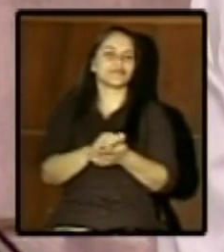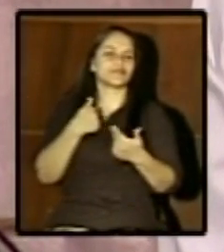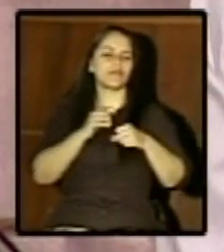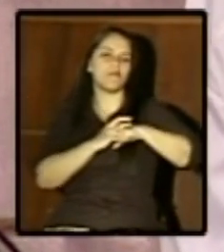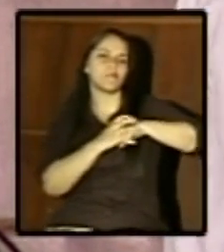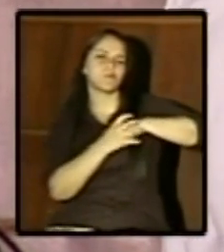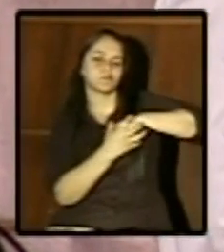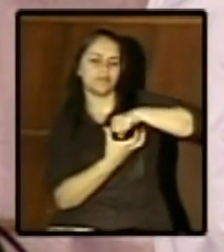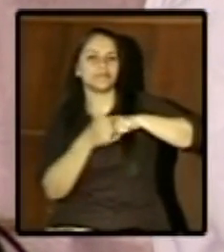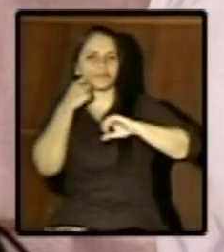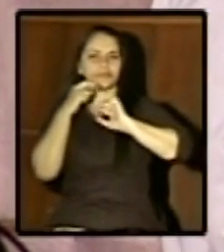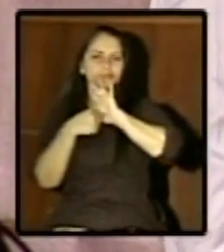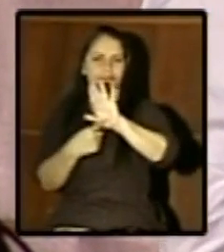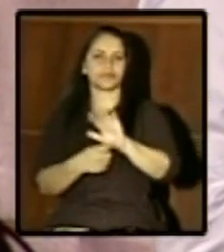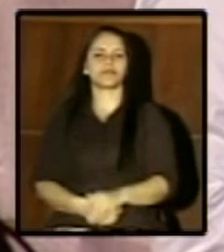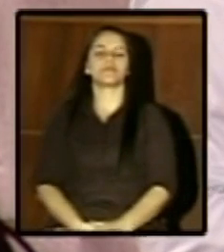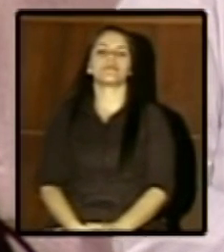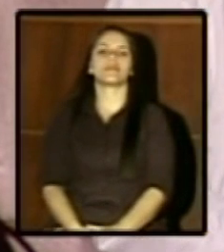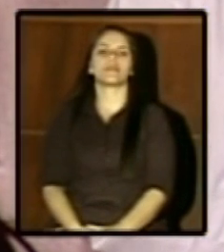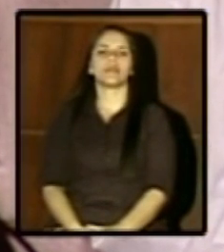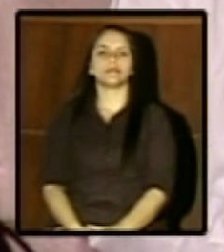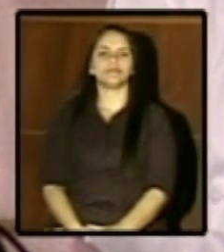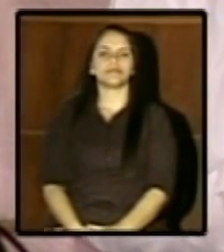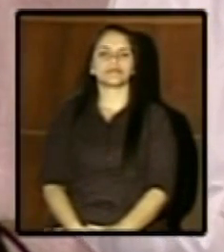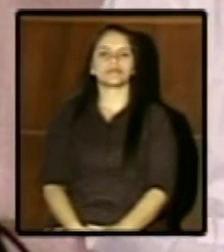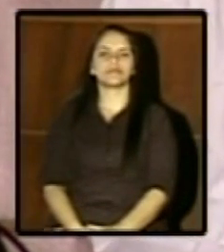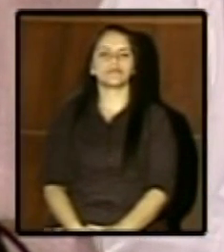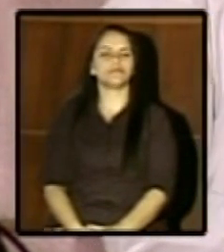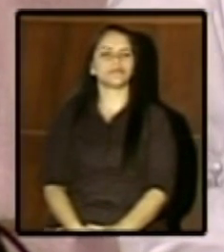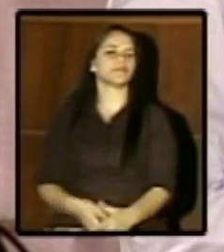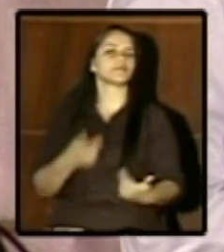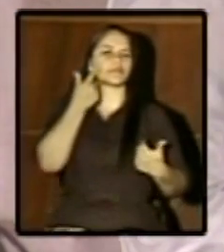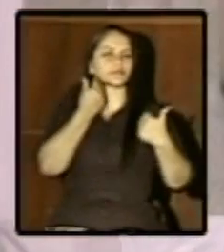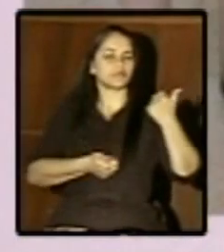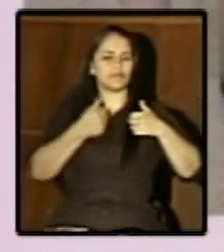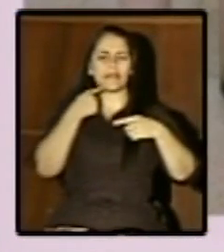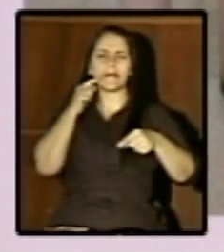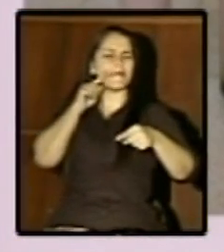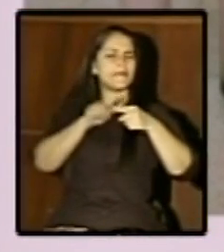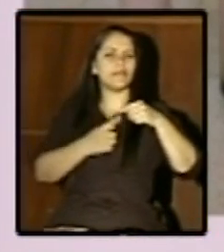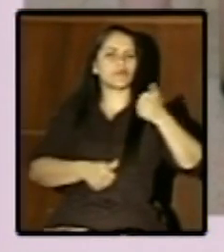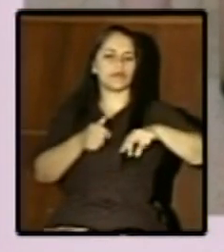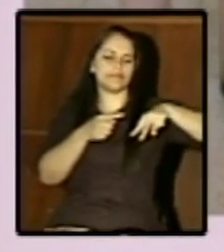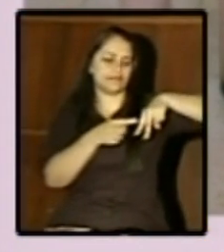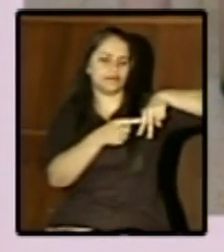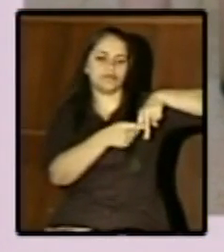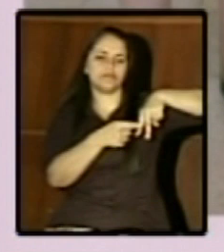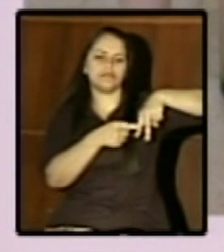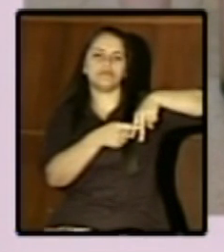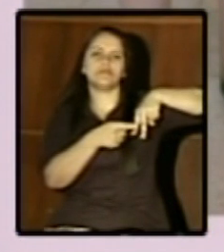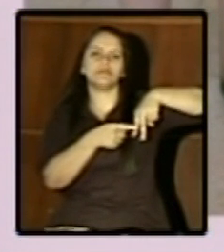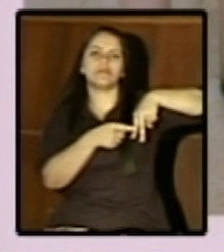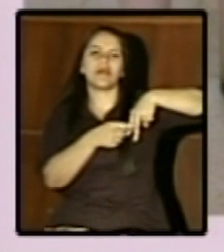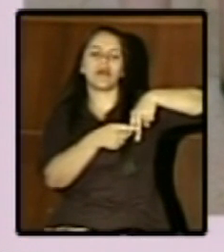perdiendo su forma y se va deformando. Miren una cosa también muy típica de la artrosis, sobre todo a nivel de las rodillas, que es donde le